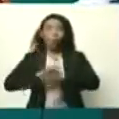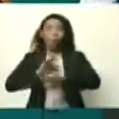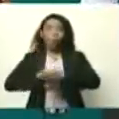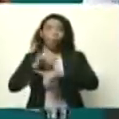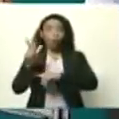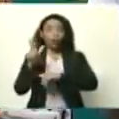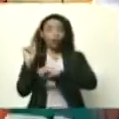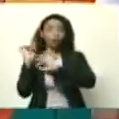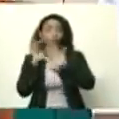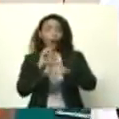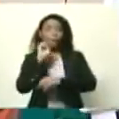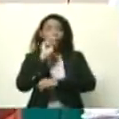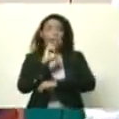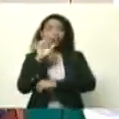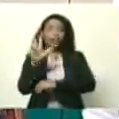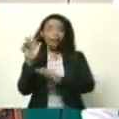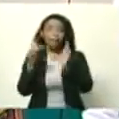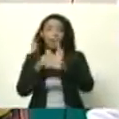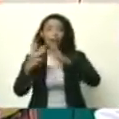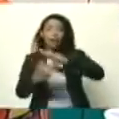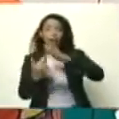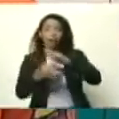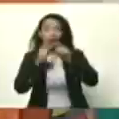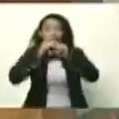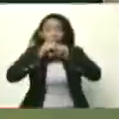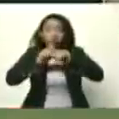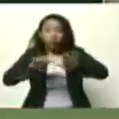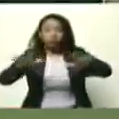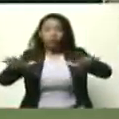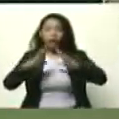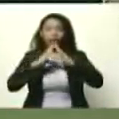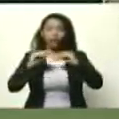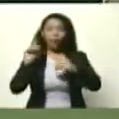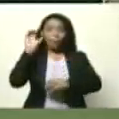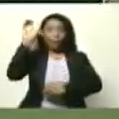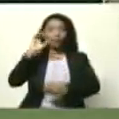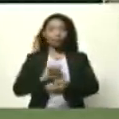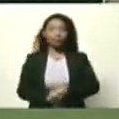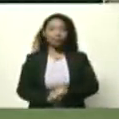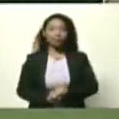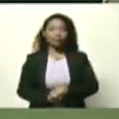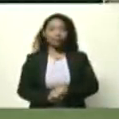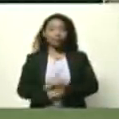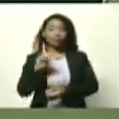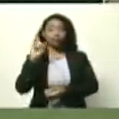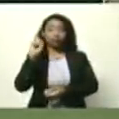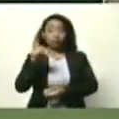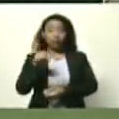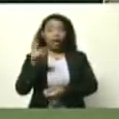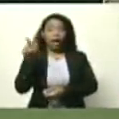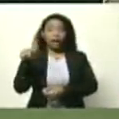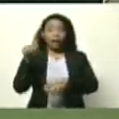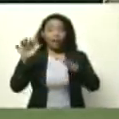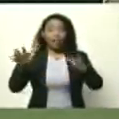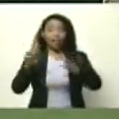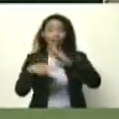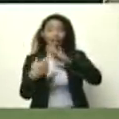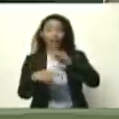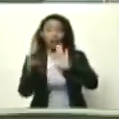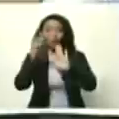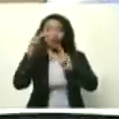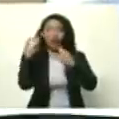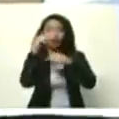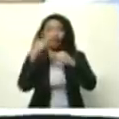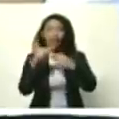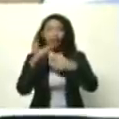tuvimos más de 23.000 recreadores desplegados en todo el país. Incluso recreación a nivel comunal,